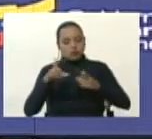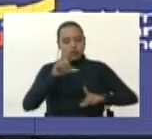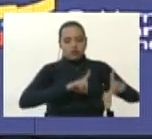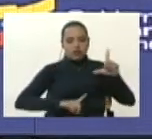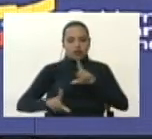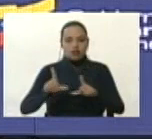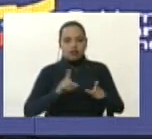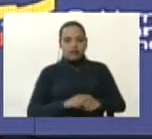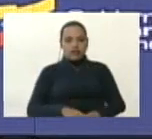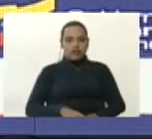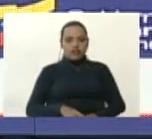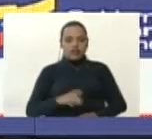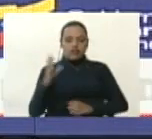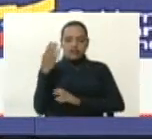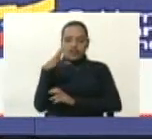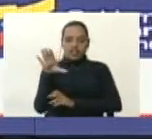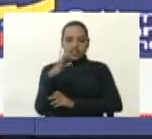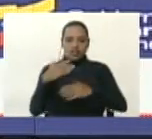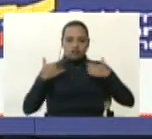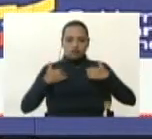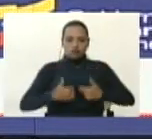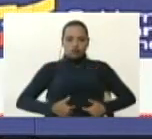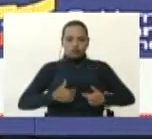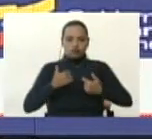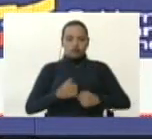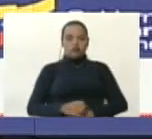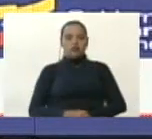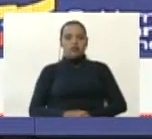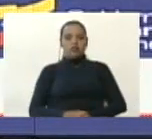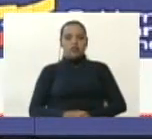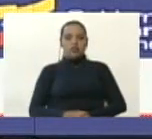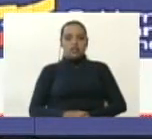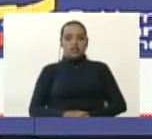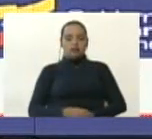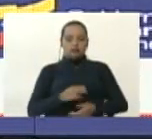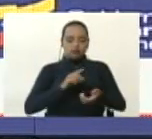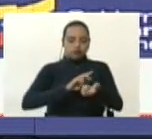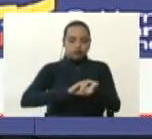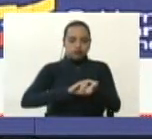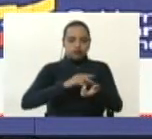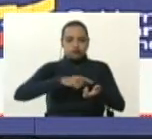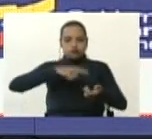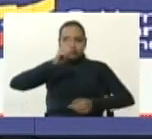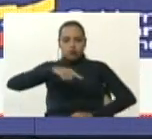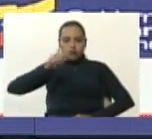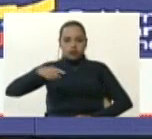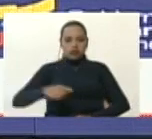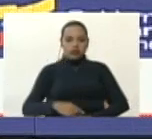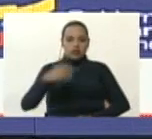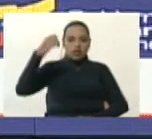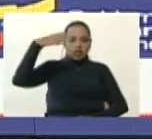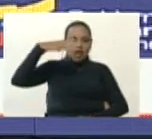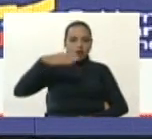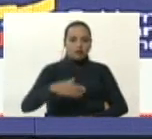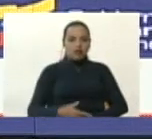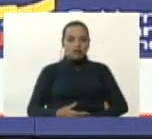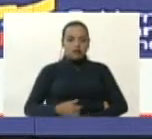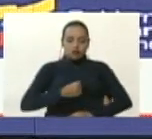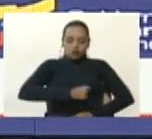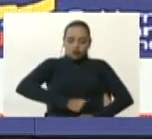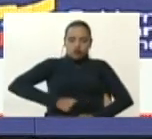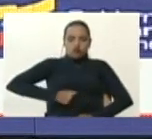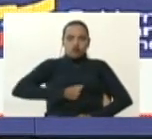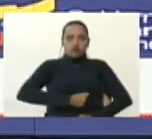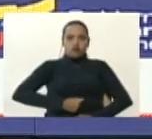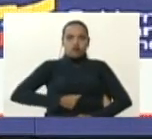ventiladores pulmonares, autoclaves, oxímetros de pulso, lámparas cialíticas, ultrasonidos,